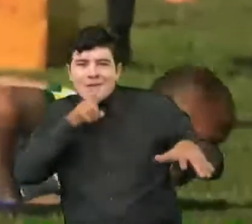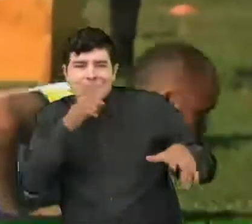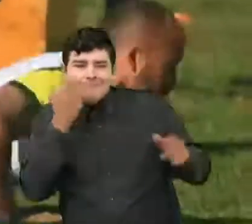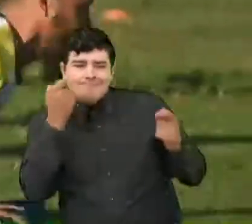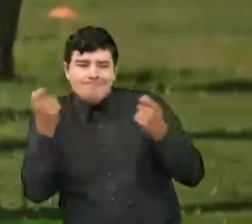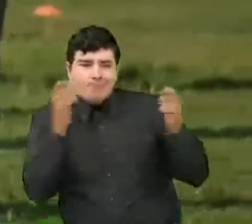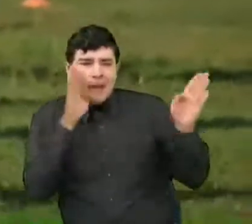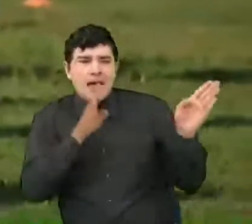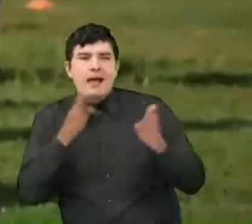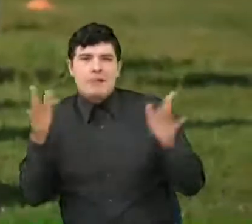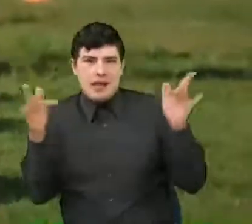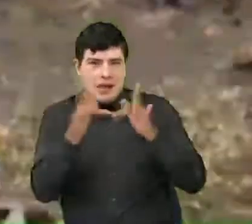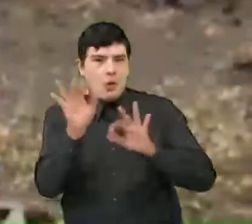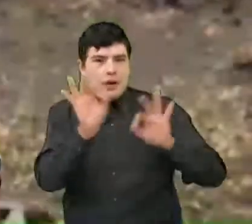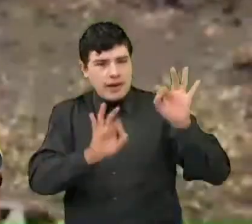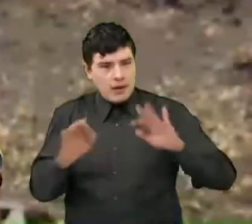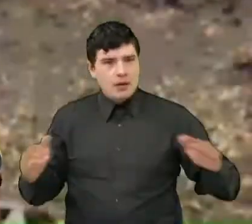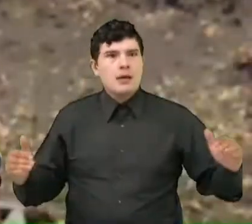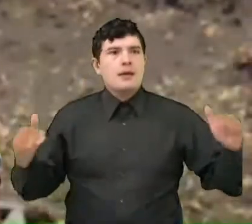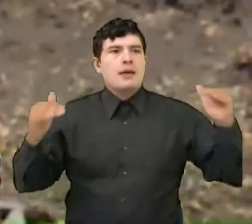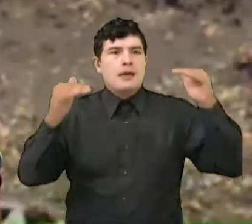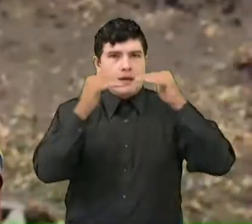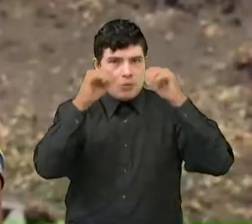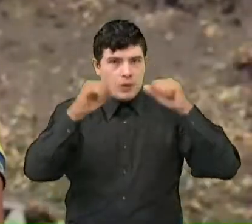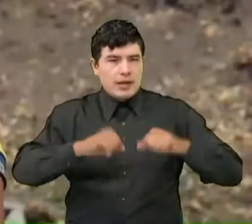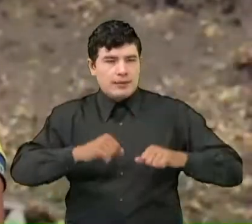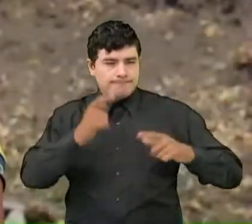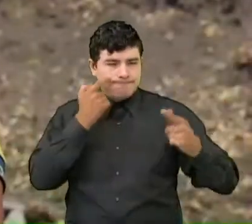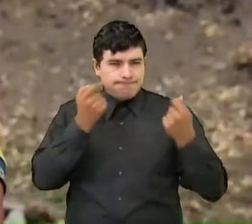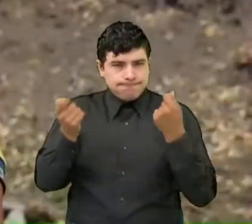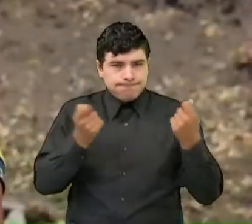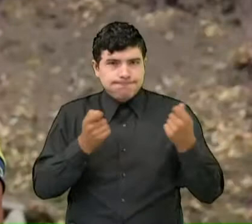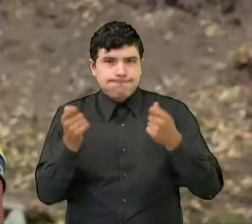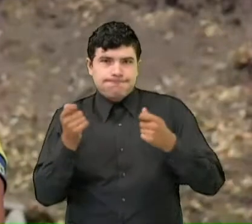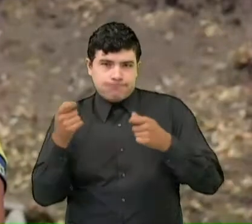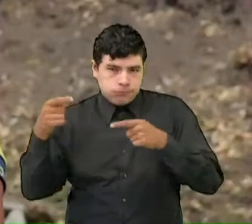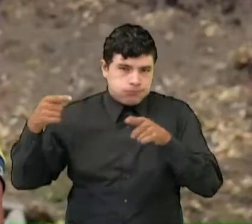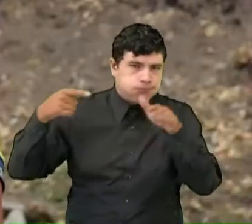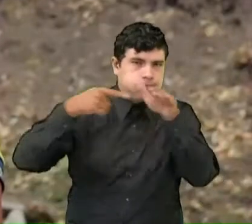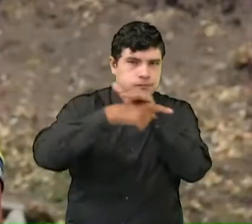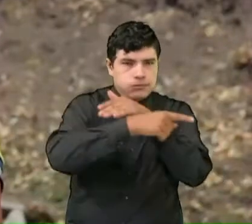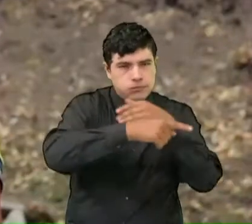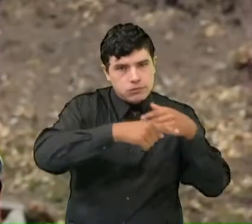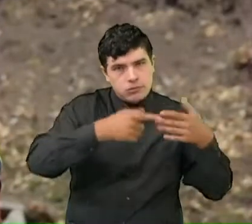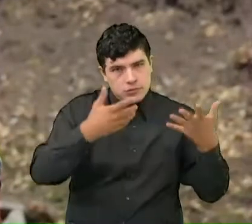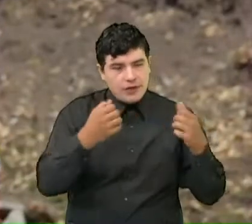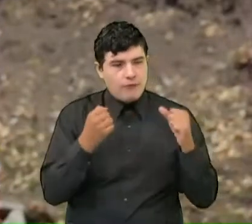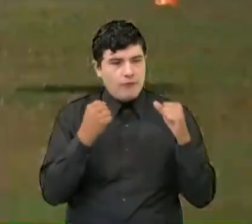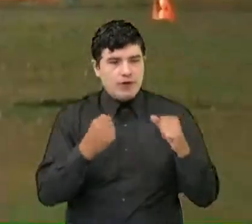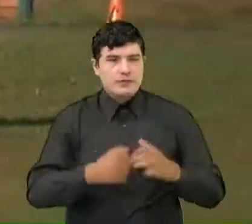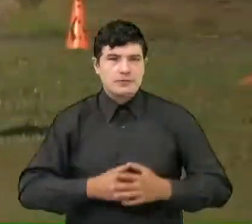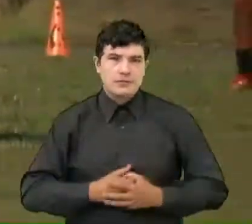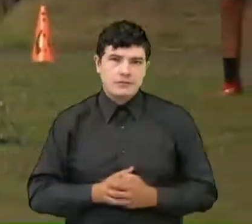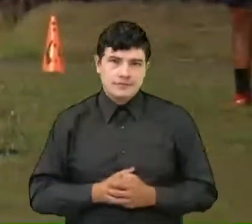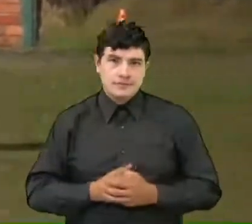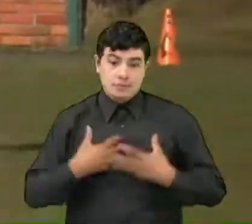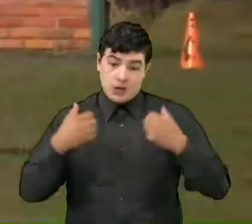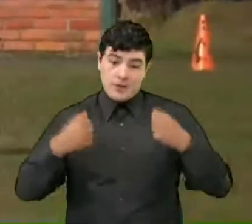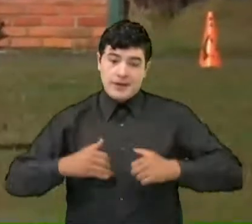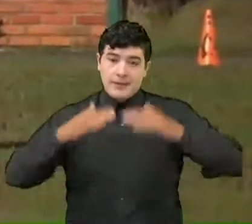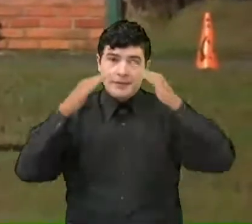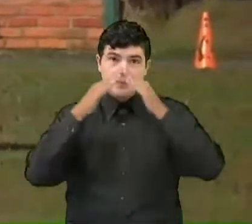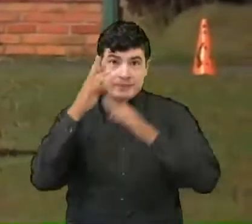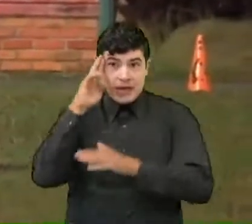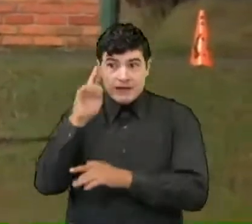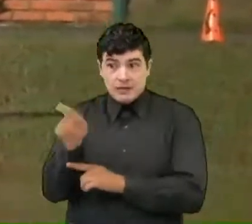nosotros un partido ordenado para tratar de contrarrestar esa presión que ejerce el rival y hacernos fuerte de local, ¿no? El argentino sabe